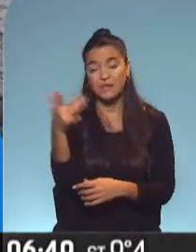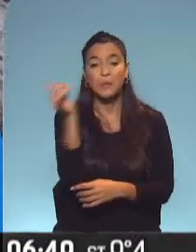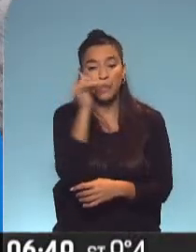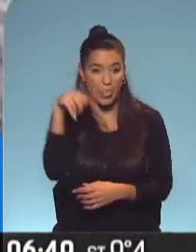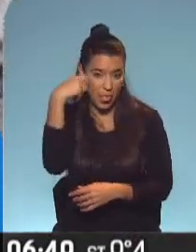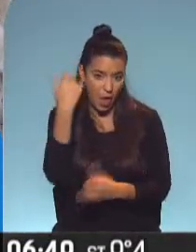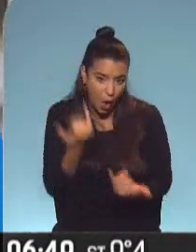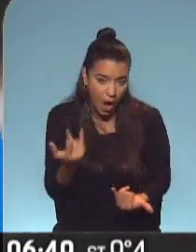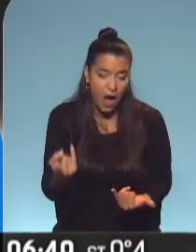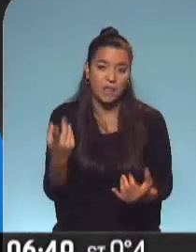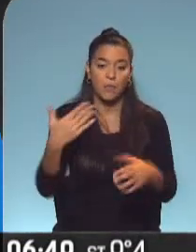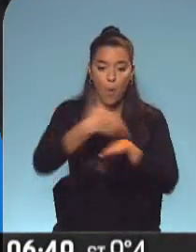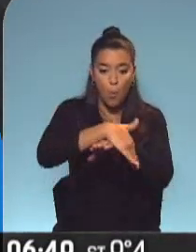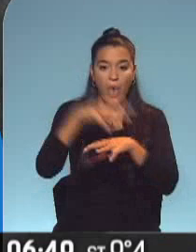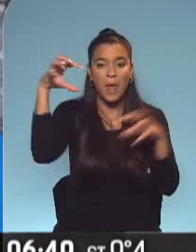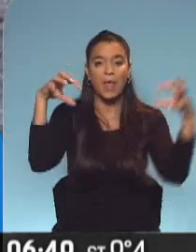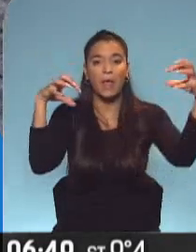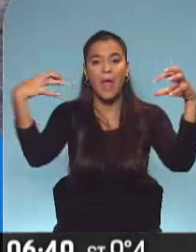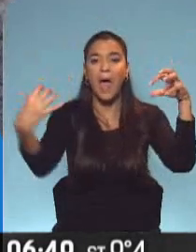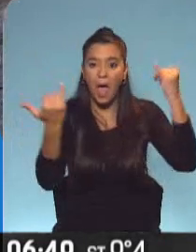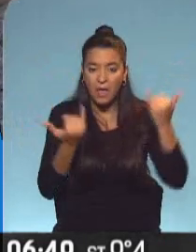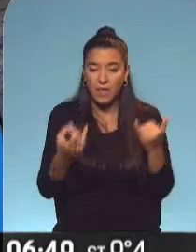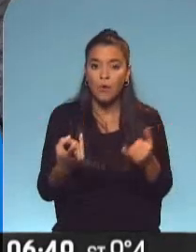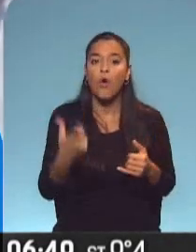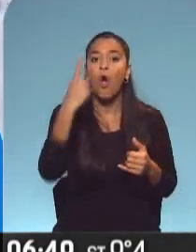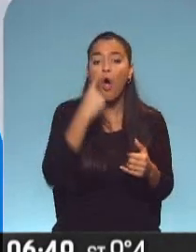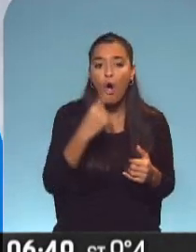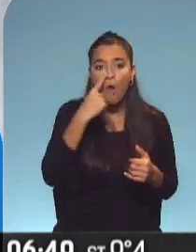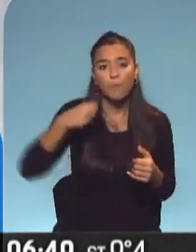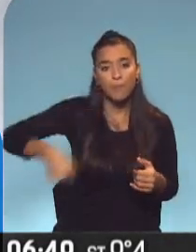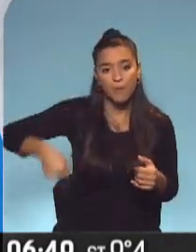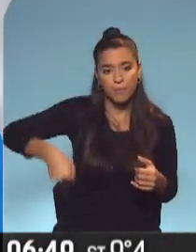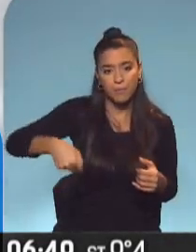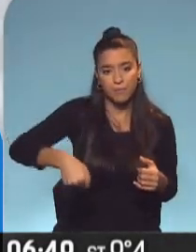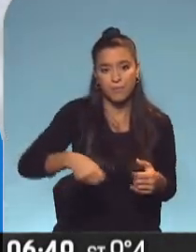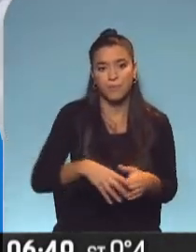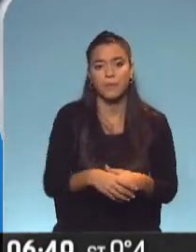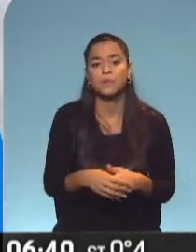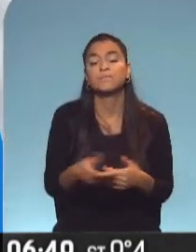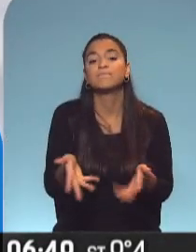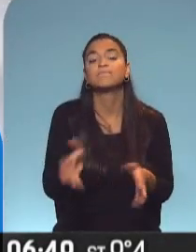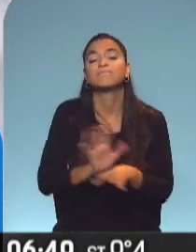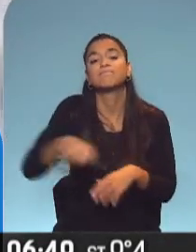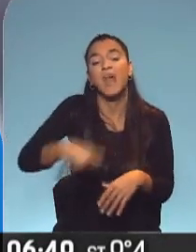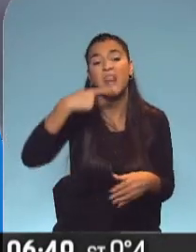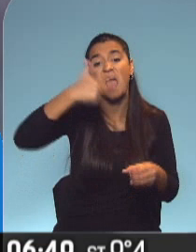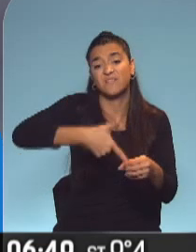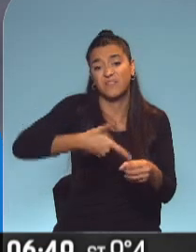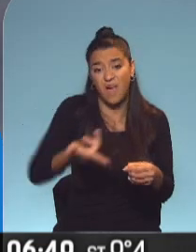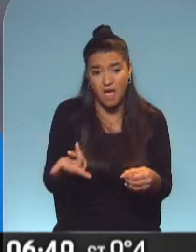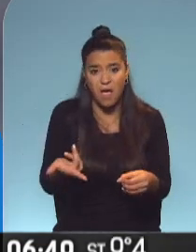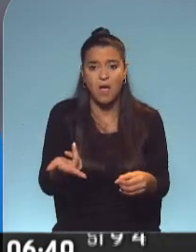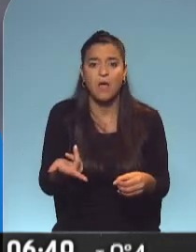que hay en la cuadra, era un muchacho con un tanque de supuestamente de nafta, no sé,